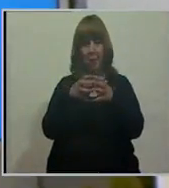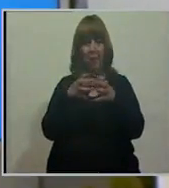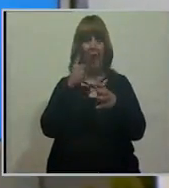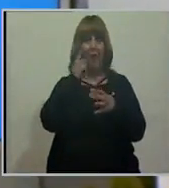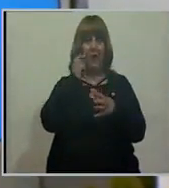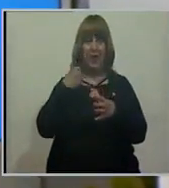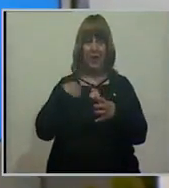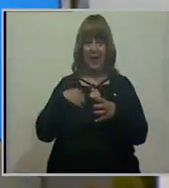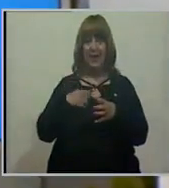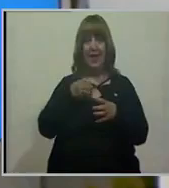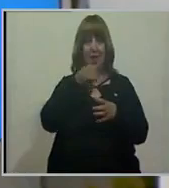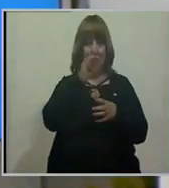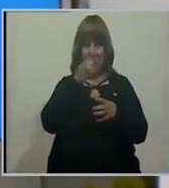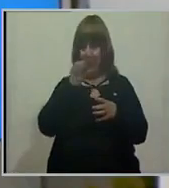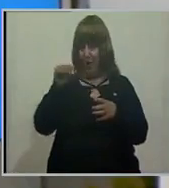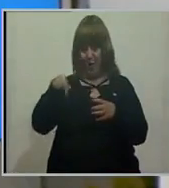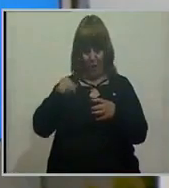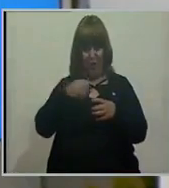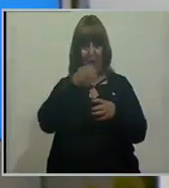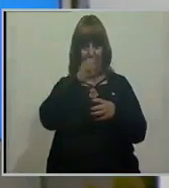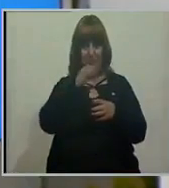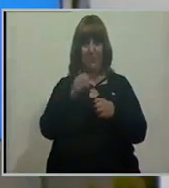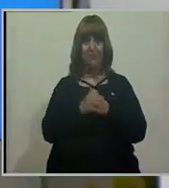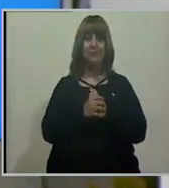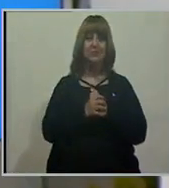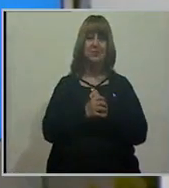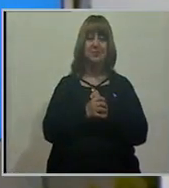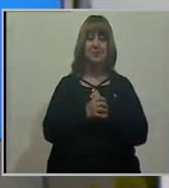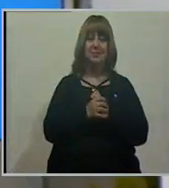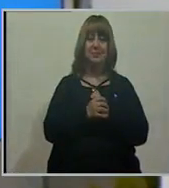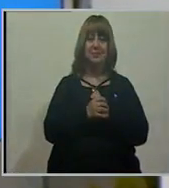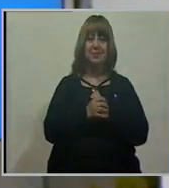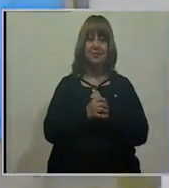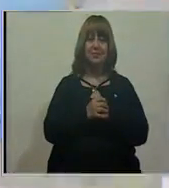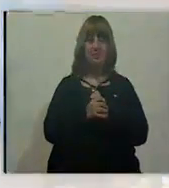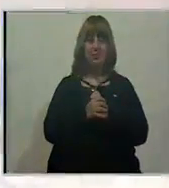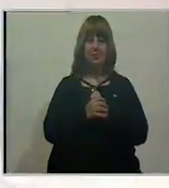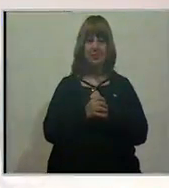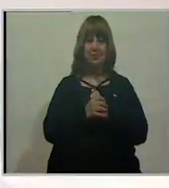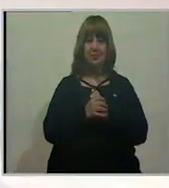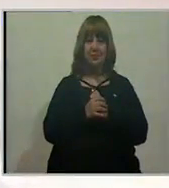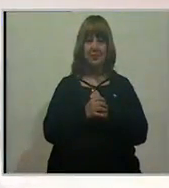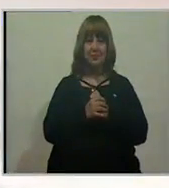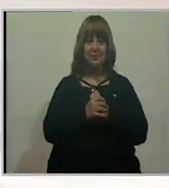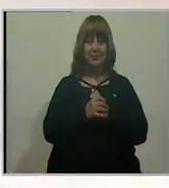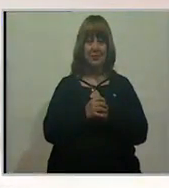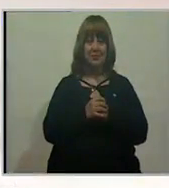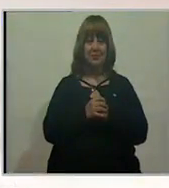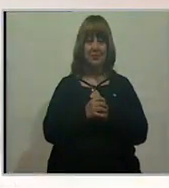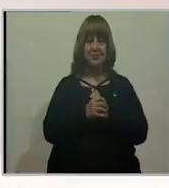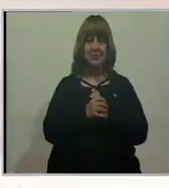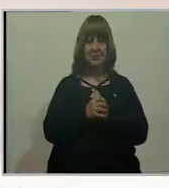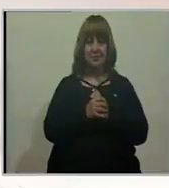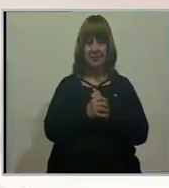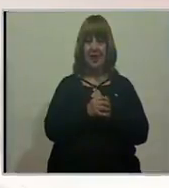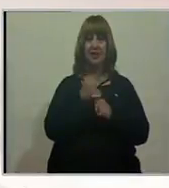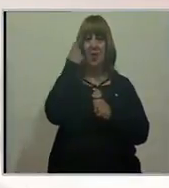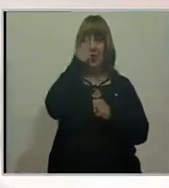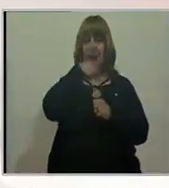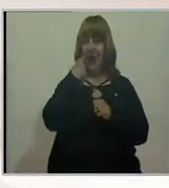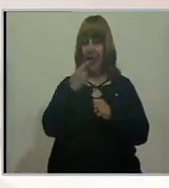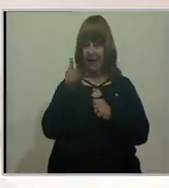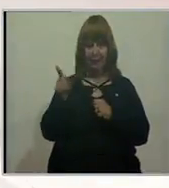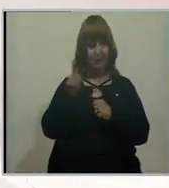cara de Rodolfo, la cara de Temur, la cara del Tano. Están chochos porque toman Cepita del Valle. Mirá cómo te sonrío con